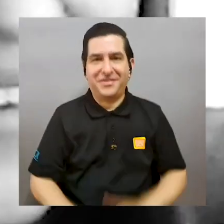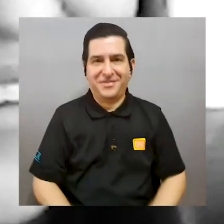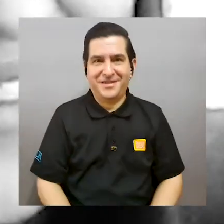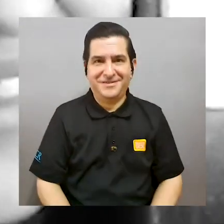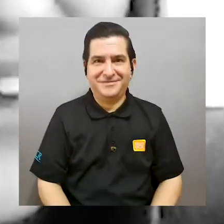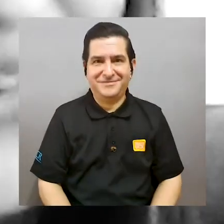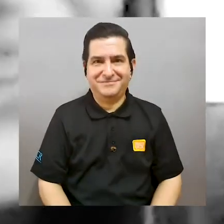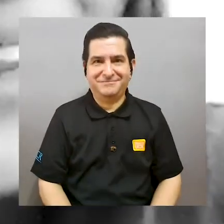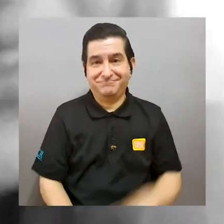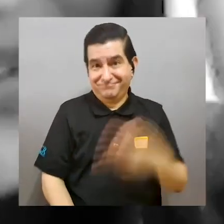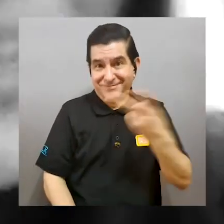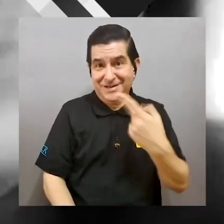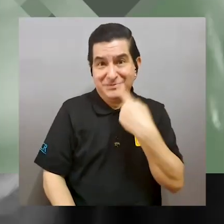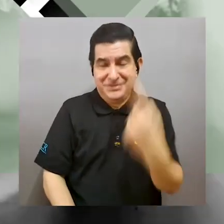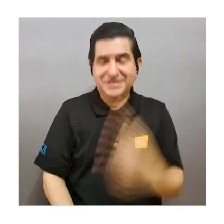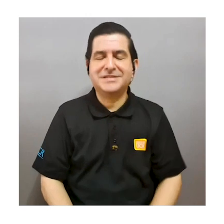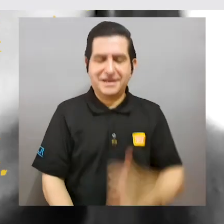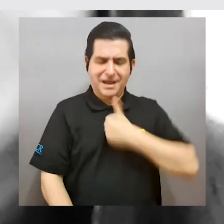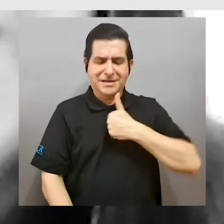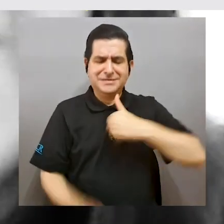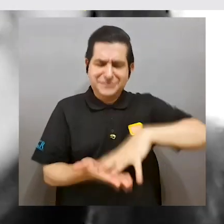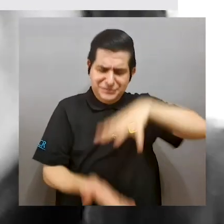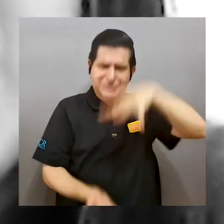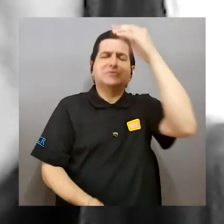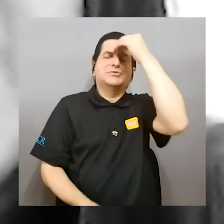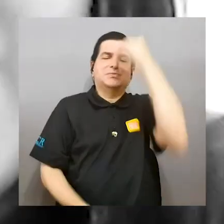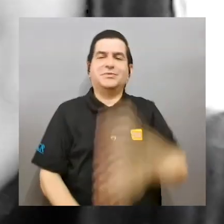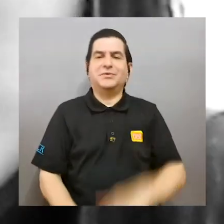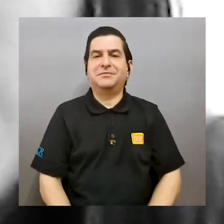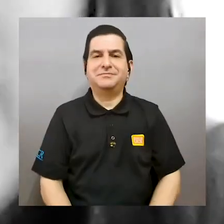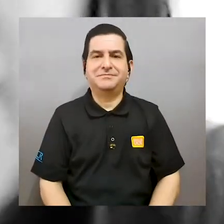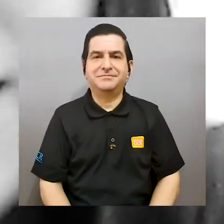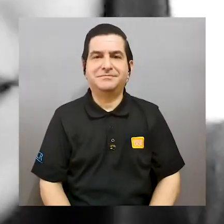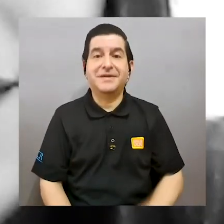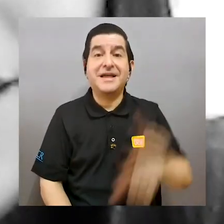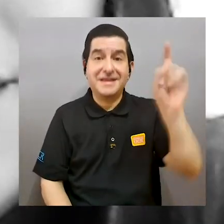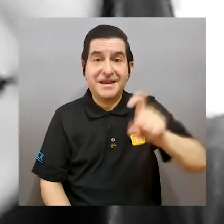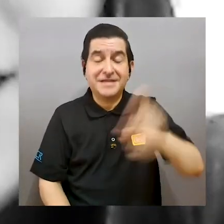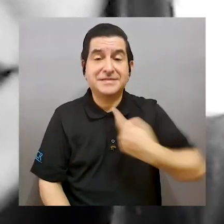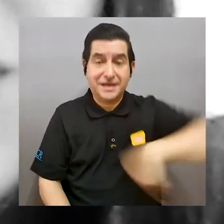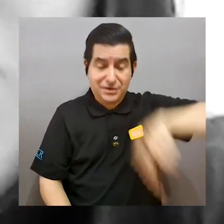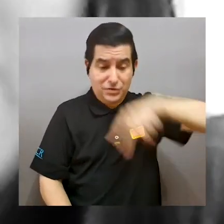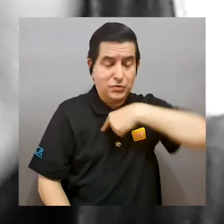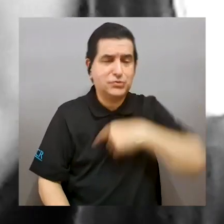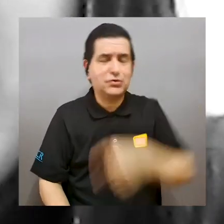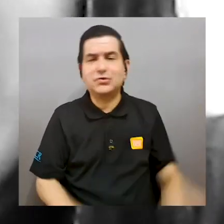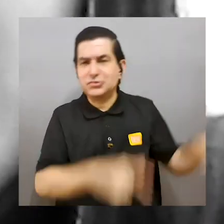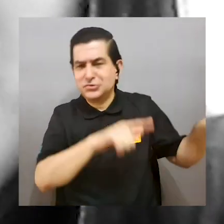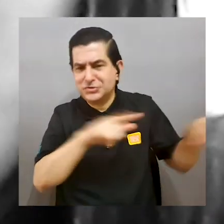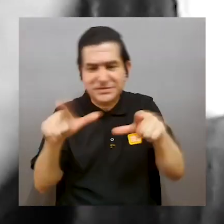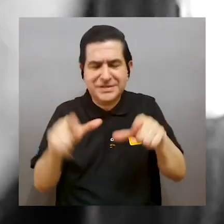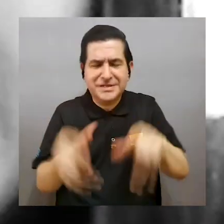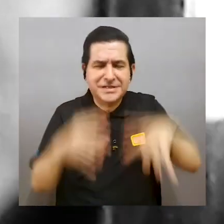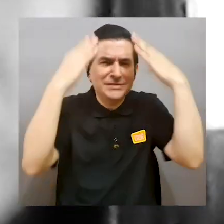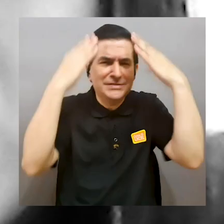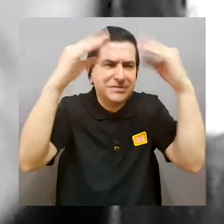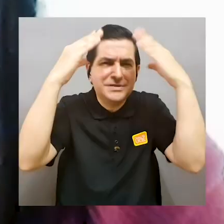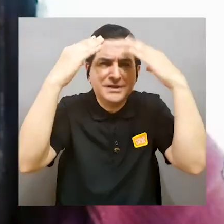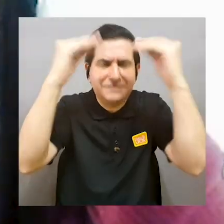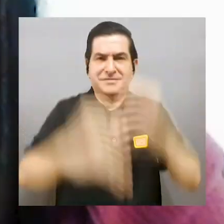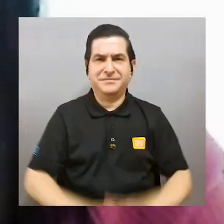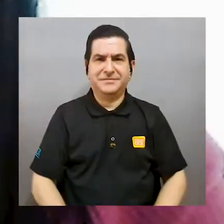moda, entre nosotras dos, autodidactas, ¿verdad? Tenemos que estar completamente